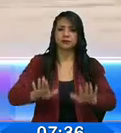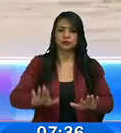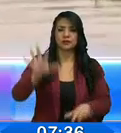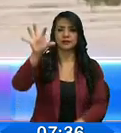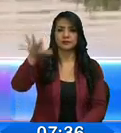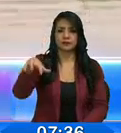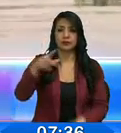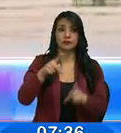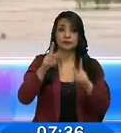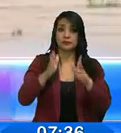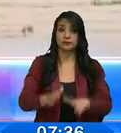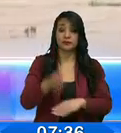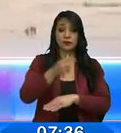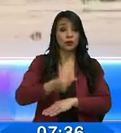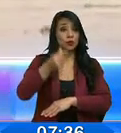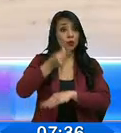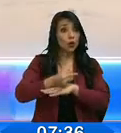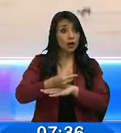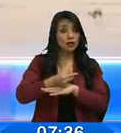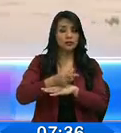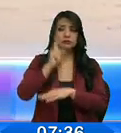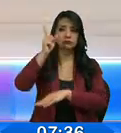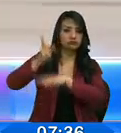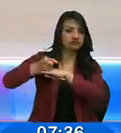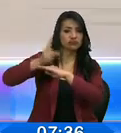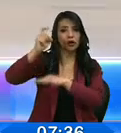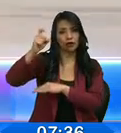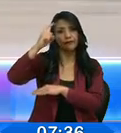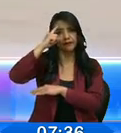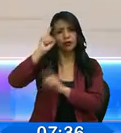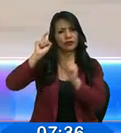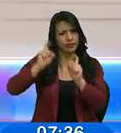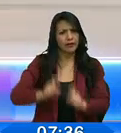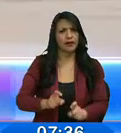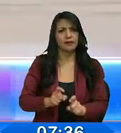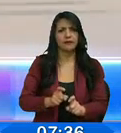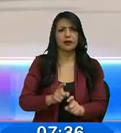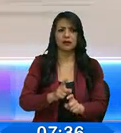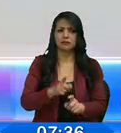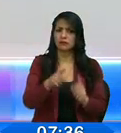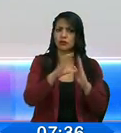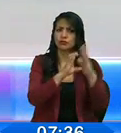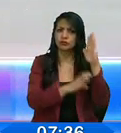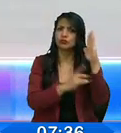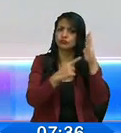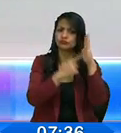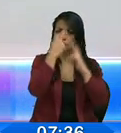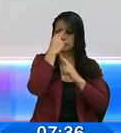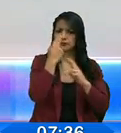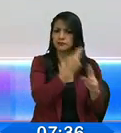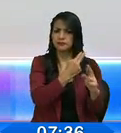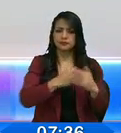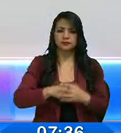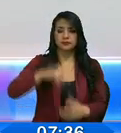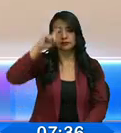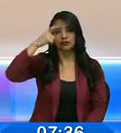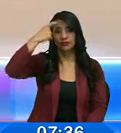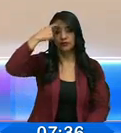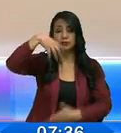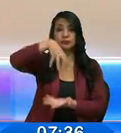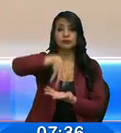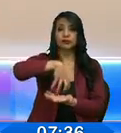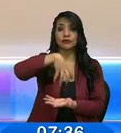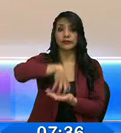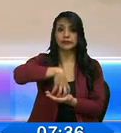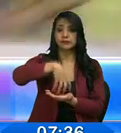la prefectura del Guayas se le exija al gobierno central que se haga realidad lo que dice la Constitución. El gobierno provincial tiene